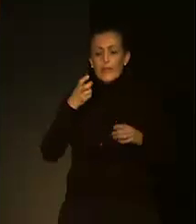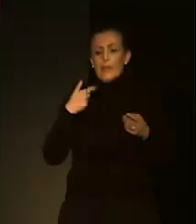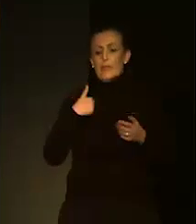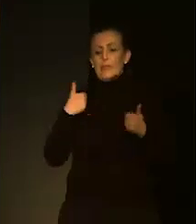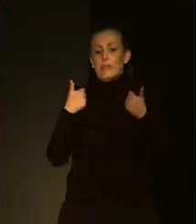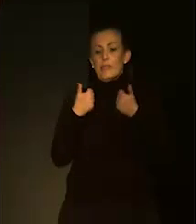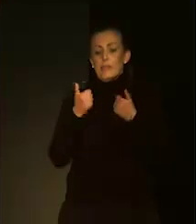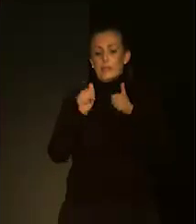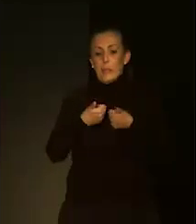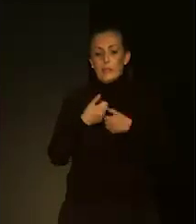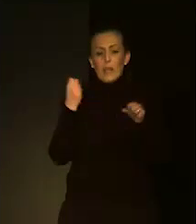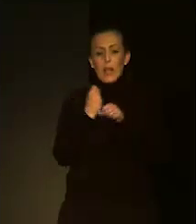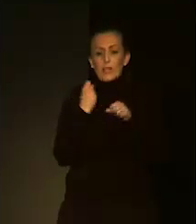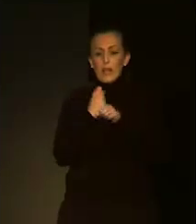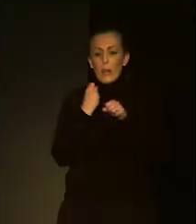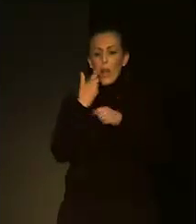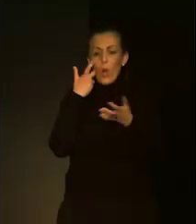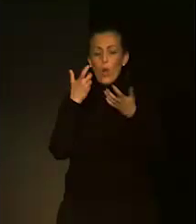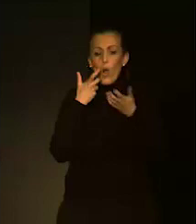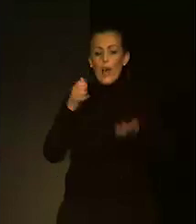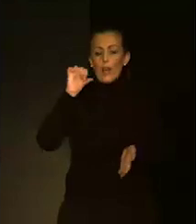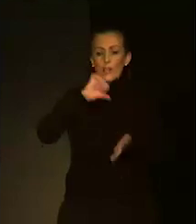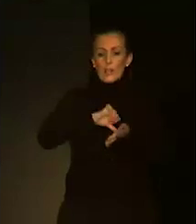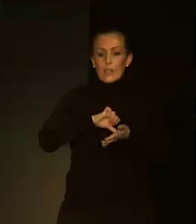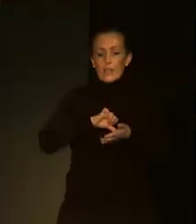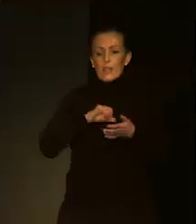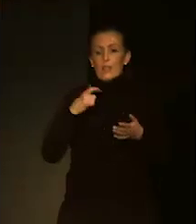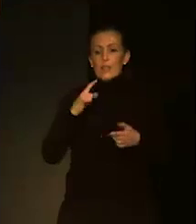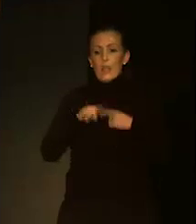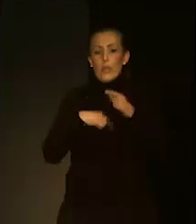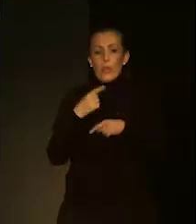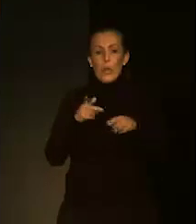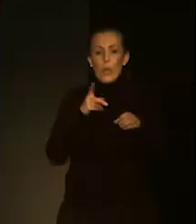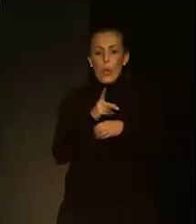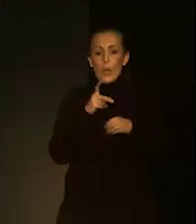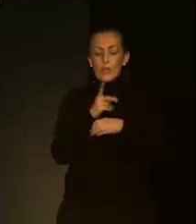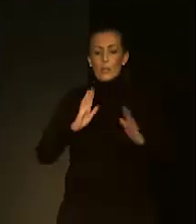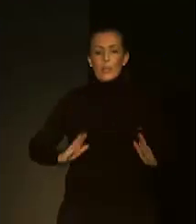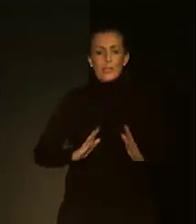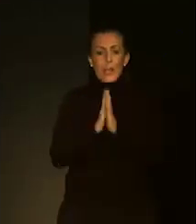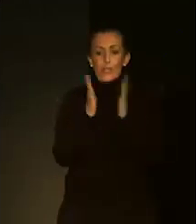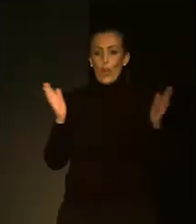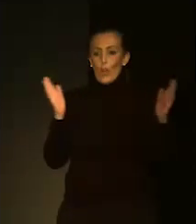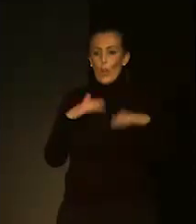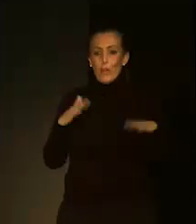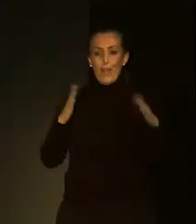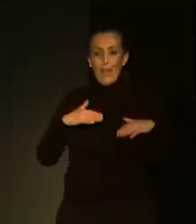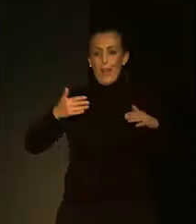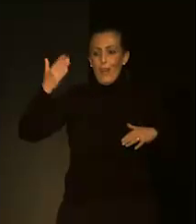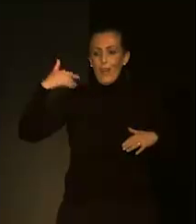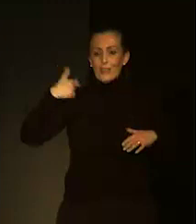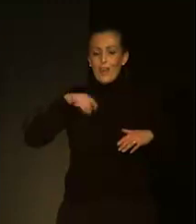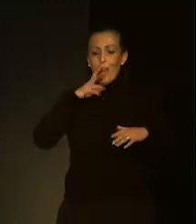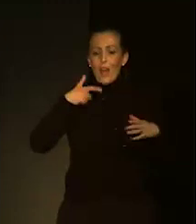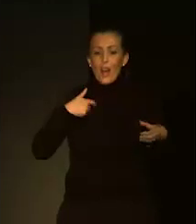trabajar con colectivos de arte urbano se riegan los zancos en guatemala no había zancos y ahora hay una